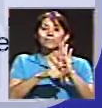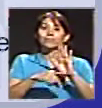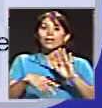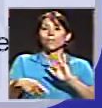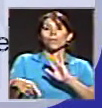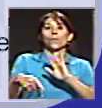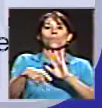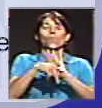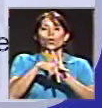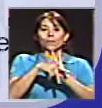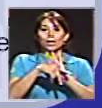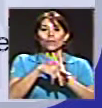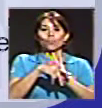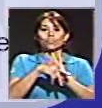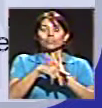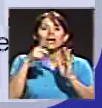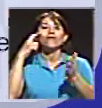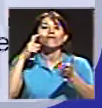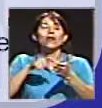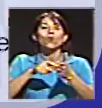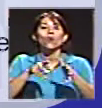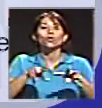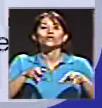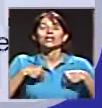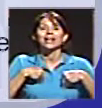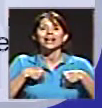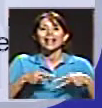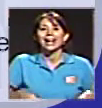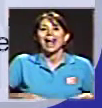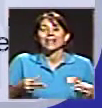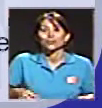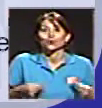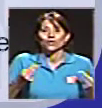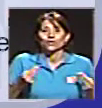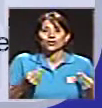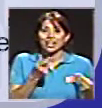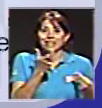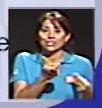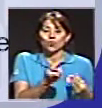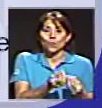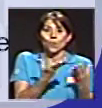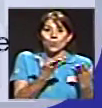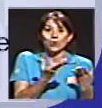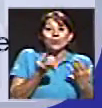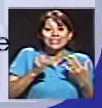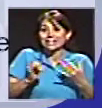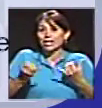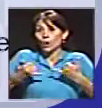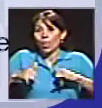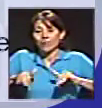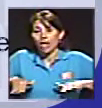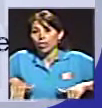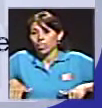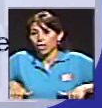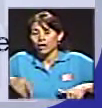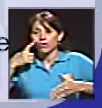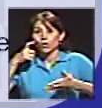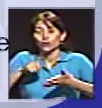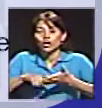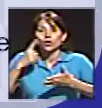cargo del Tesoro Público gastos sin que estos hayan sido reconocidos por el Poder Judicial y el Poder